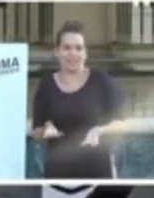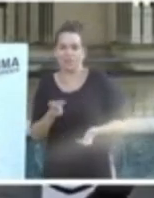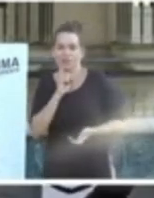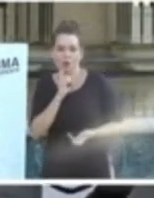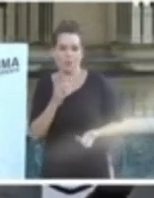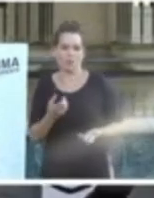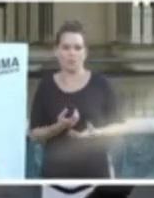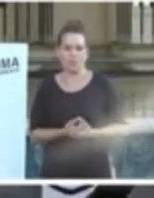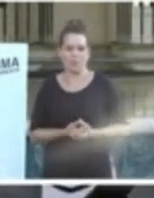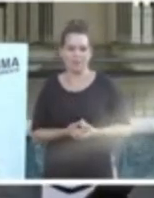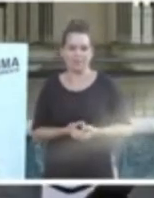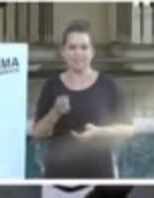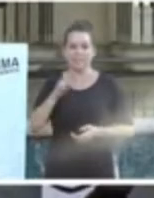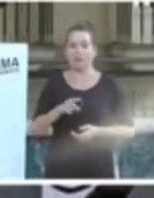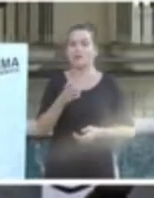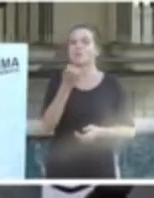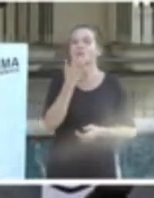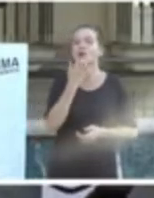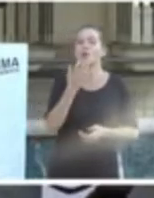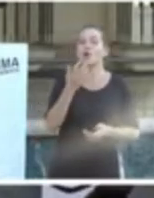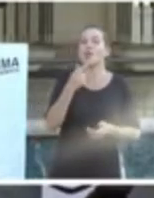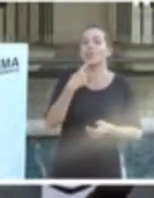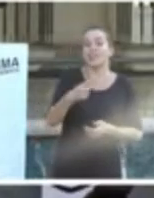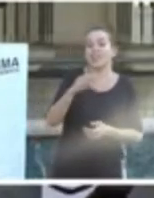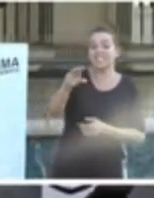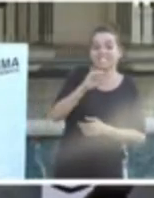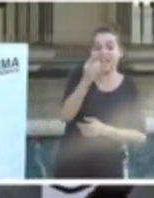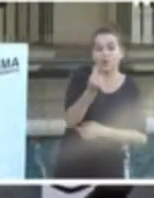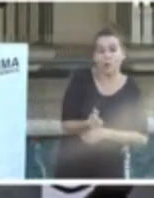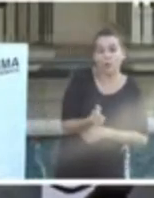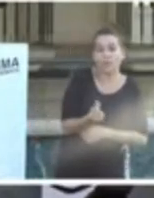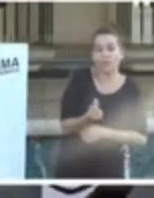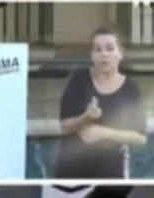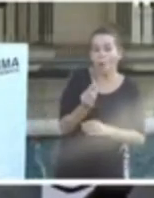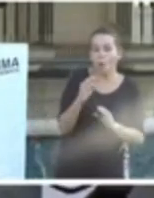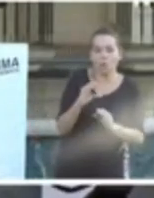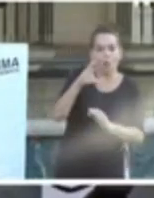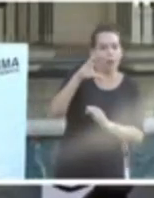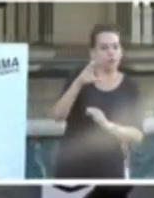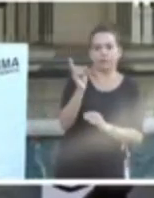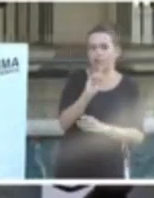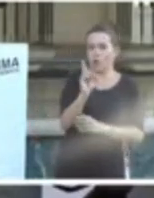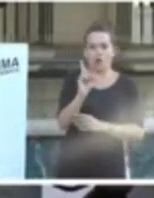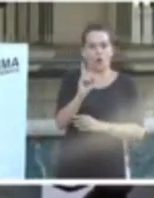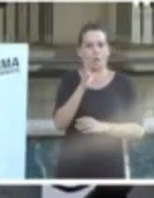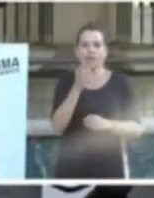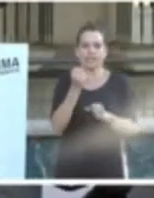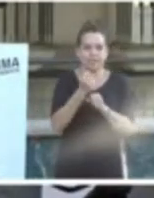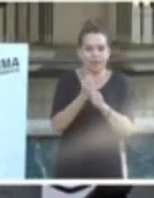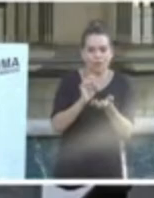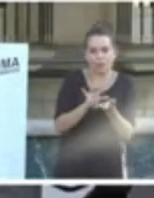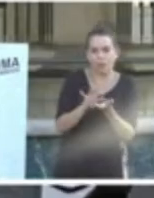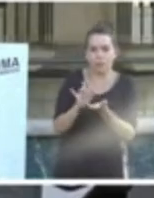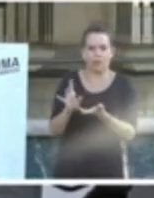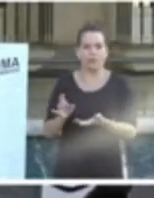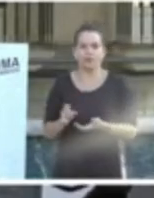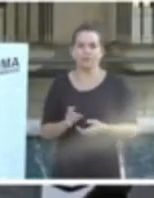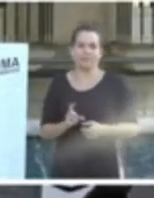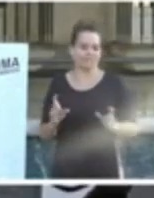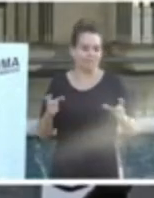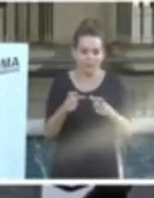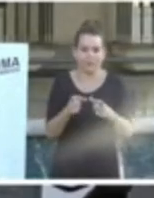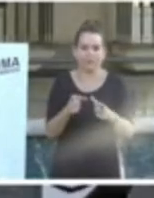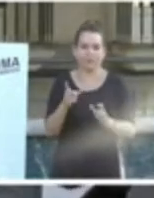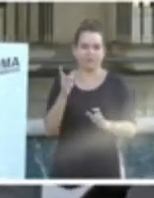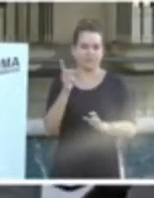decían que subir el salario mínimo iba a destruir empleo han votado también en contra de la reforma laboral han votado